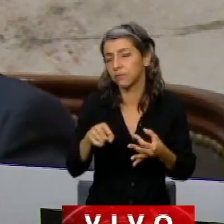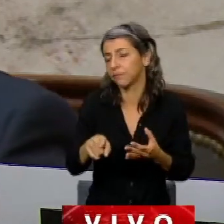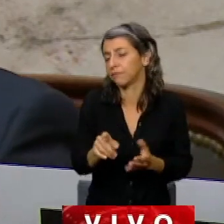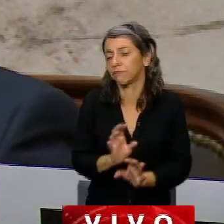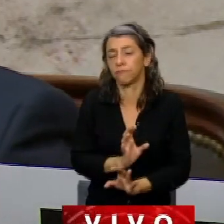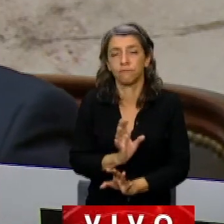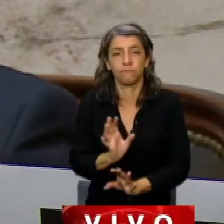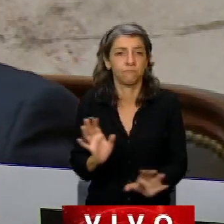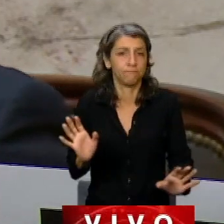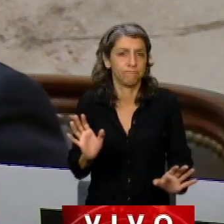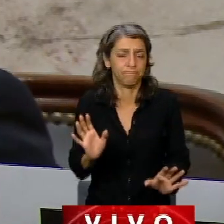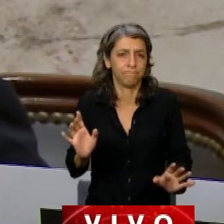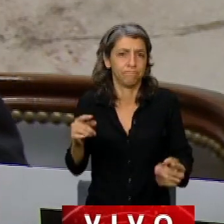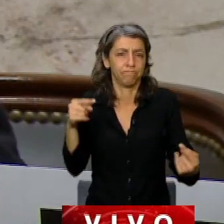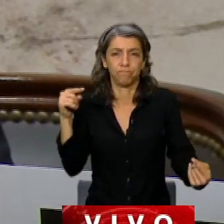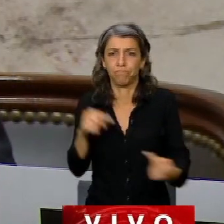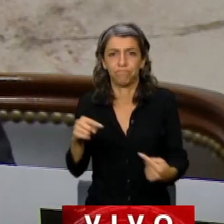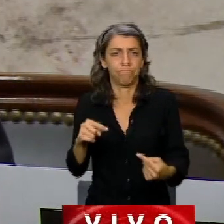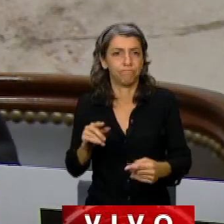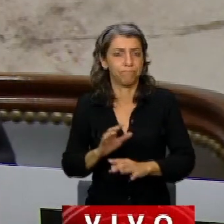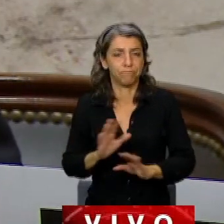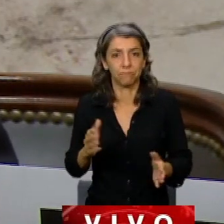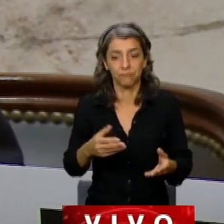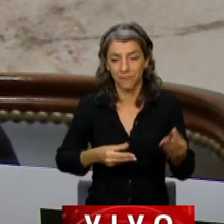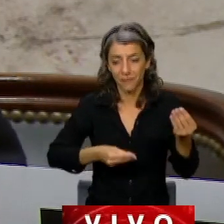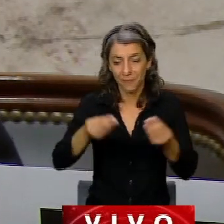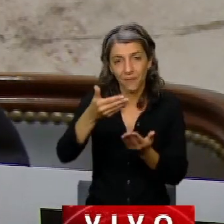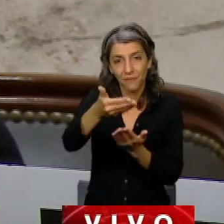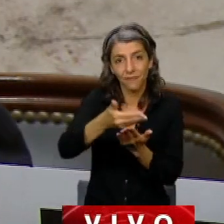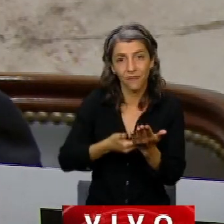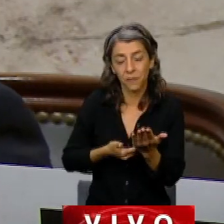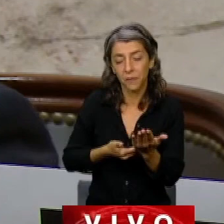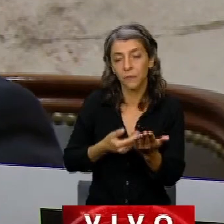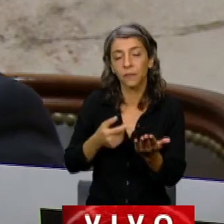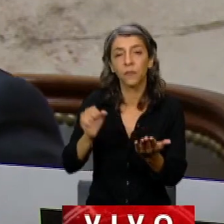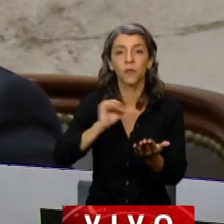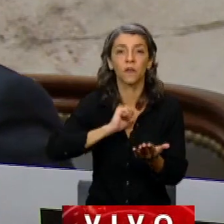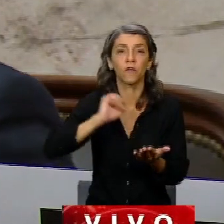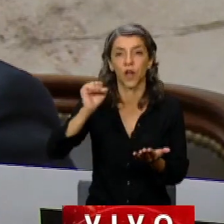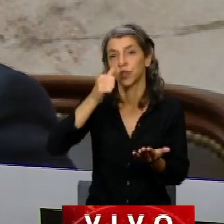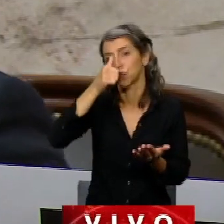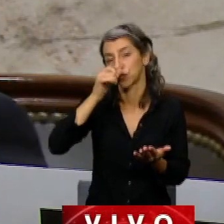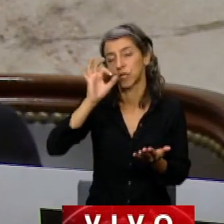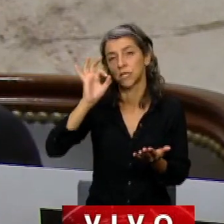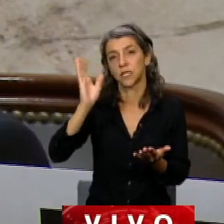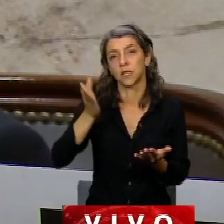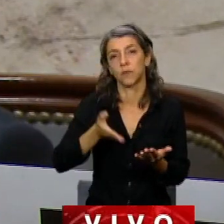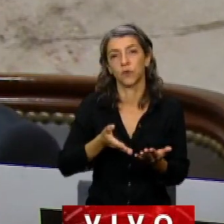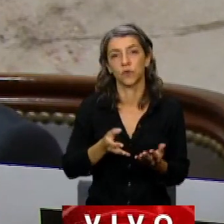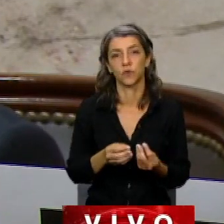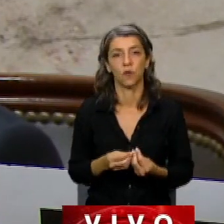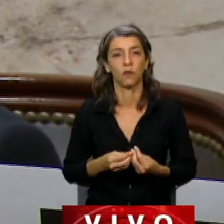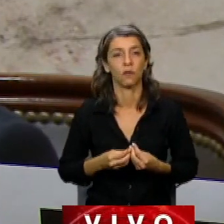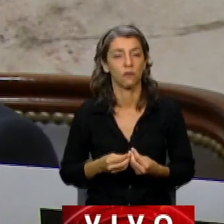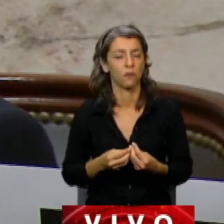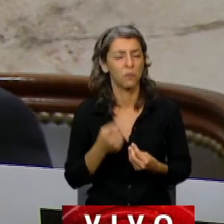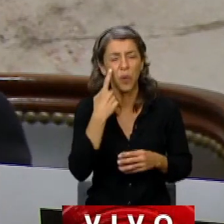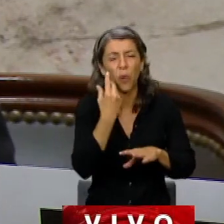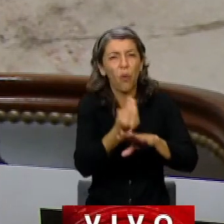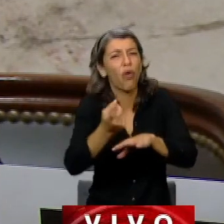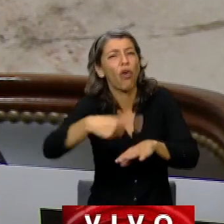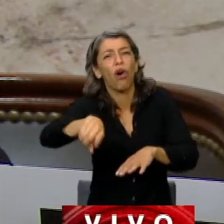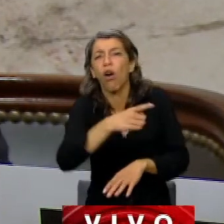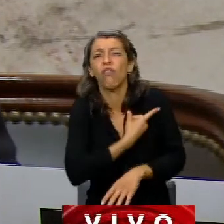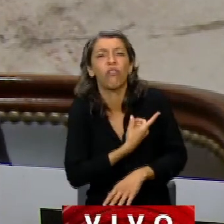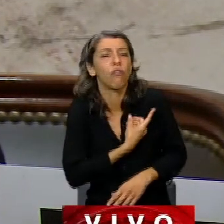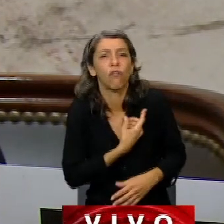presupuesto. Ese supuesto de una inflación del 60%. ¿Dónde viven? Es